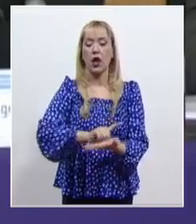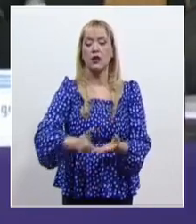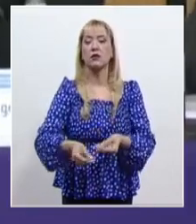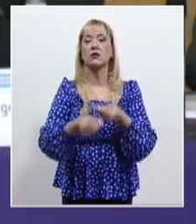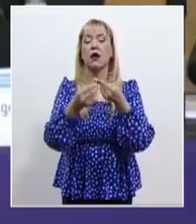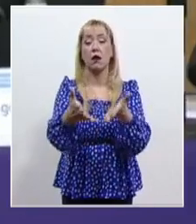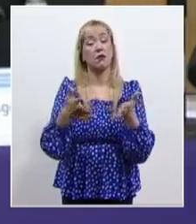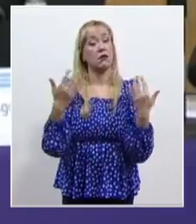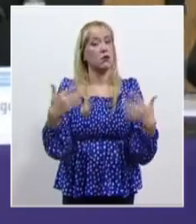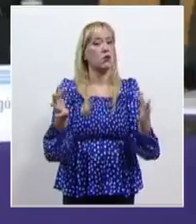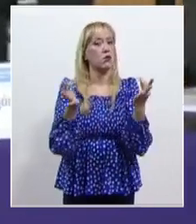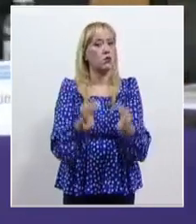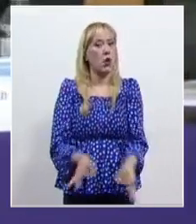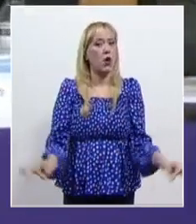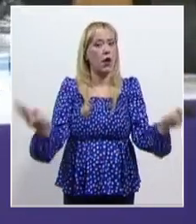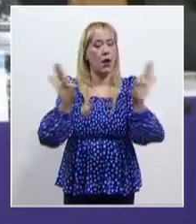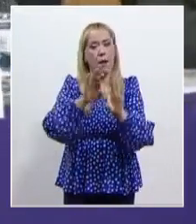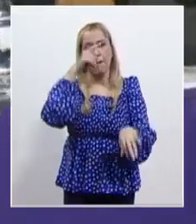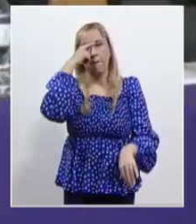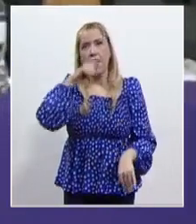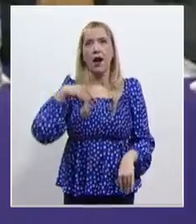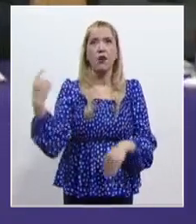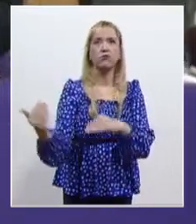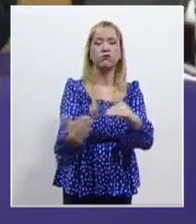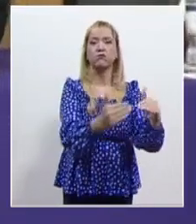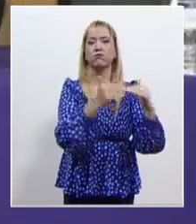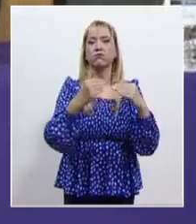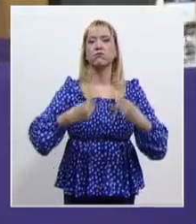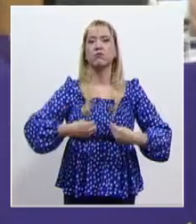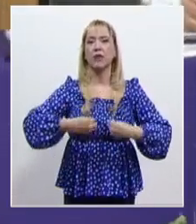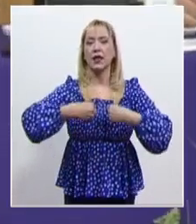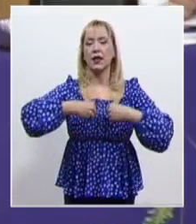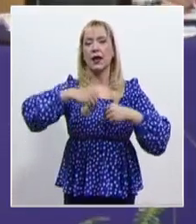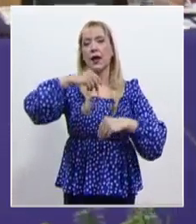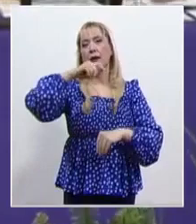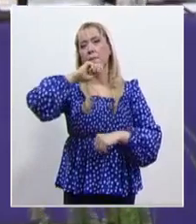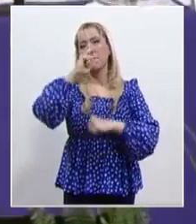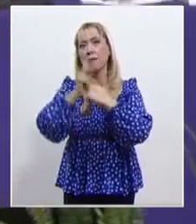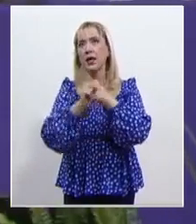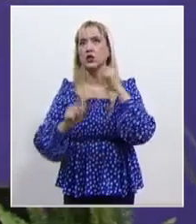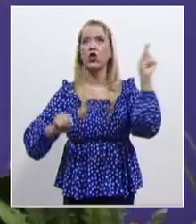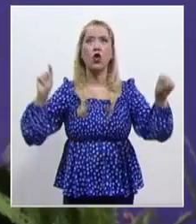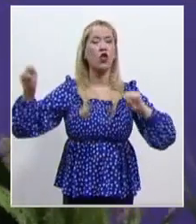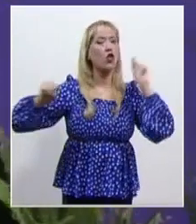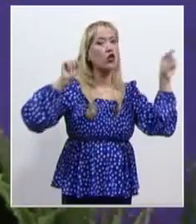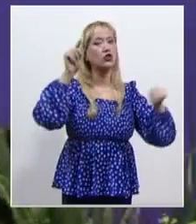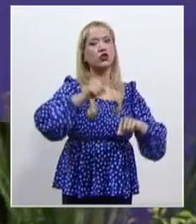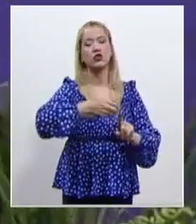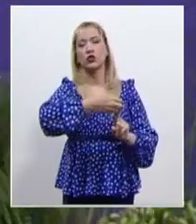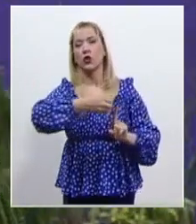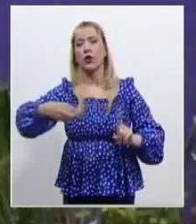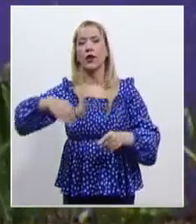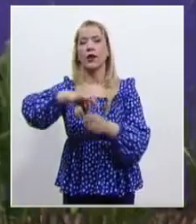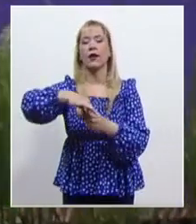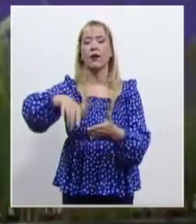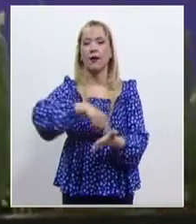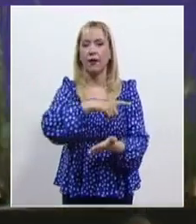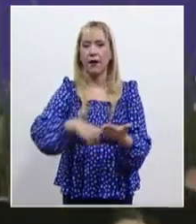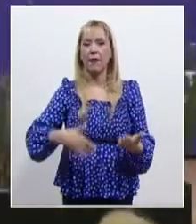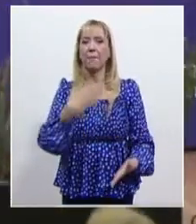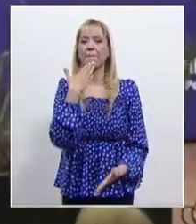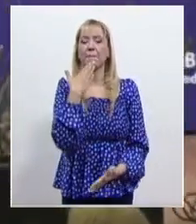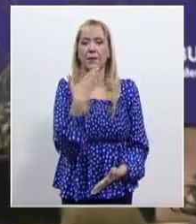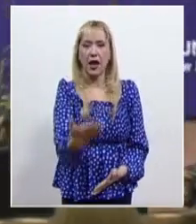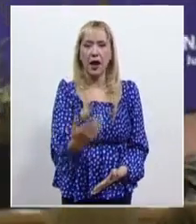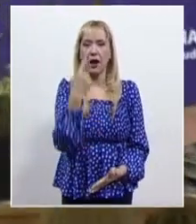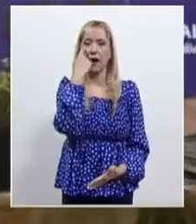más relevantes en la vida democrática de los países, además de que es vital que la ciudadanía conozca esos criterios y que sean